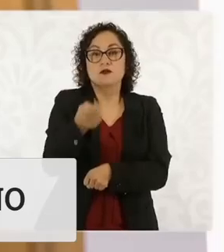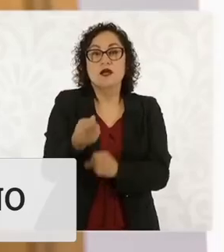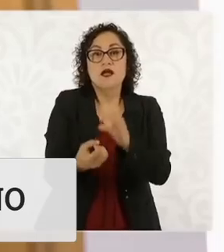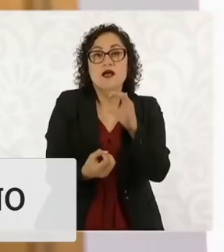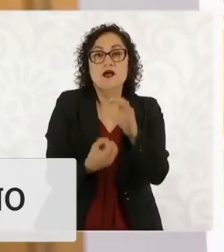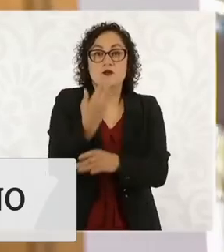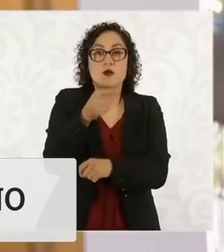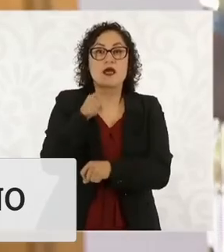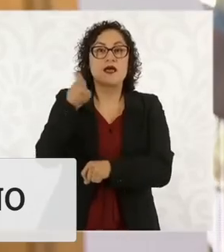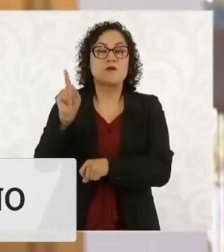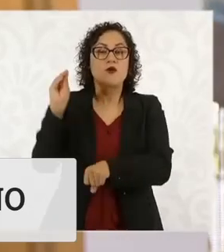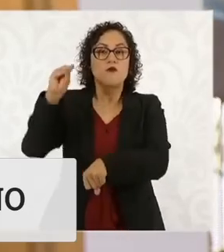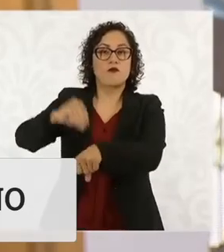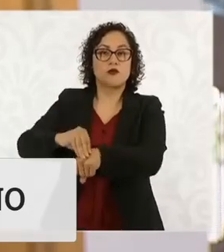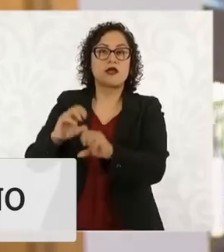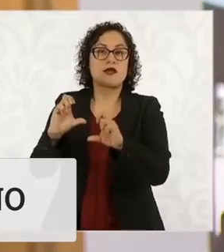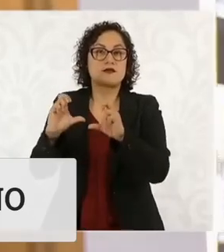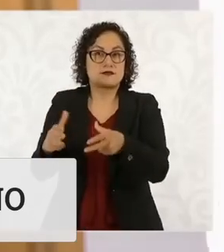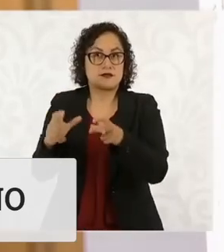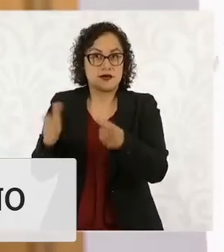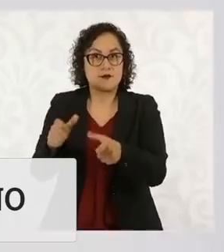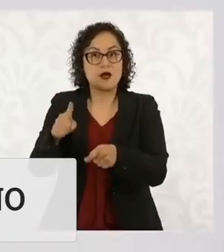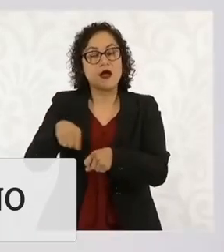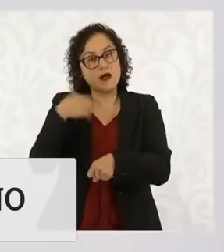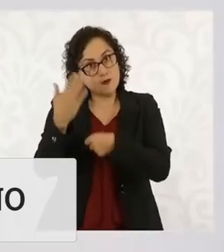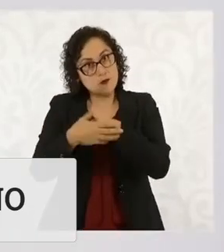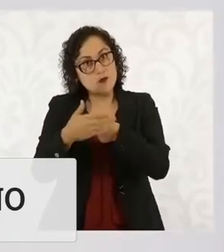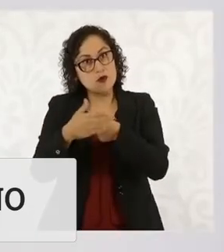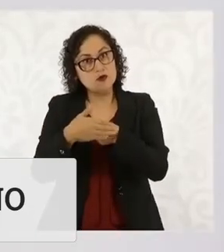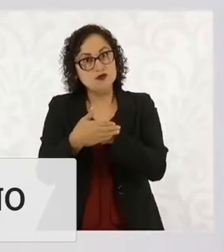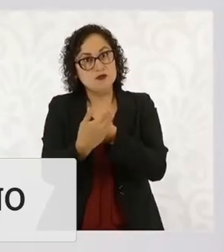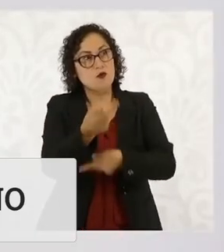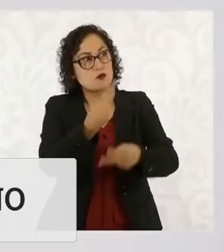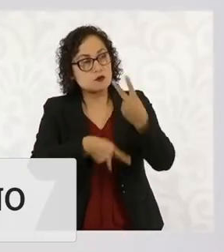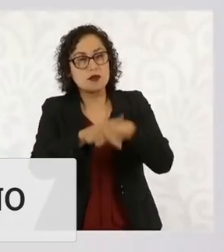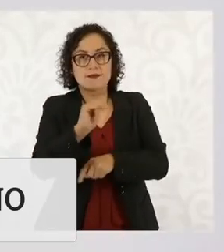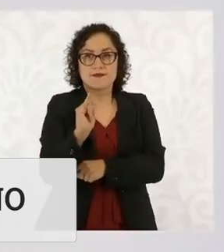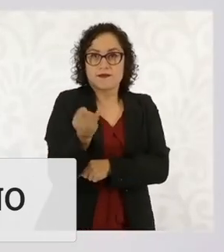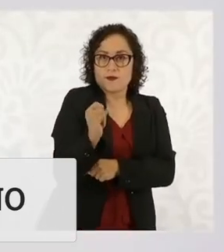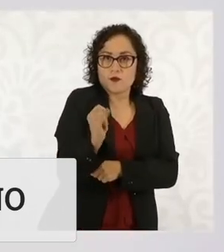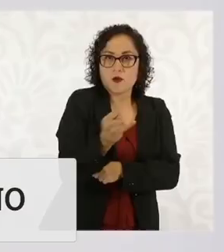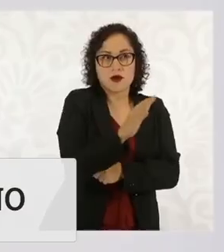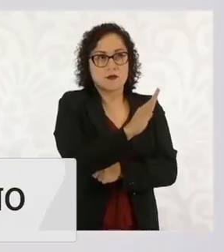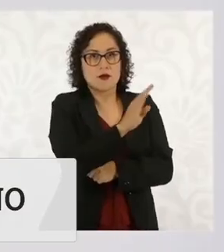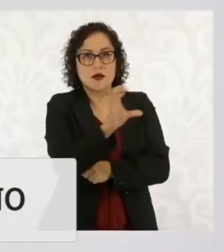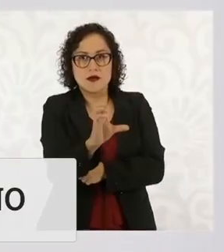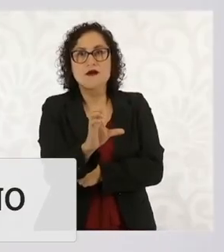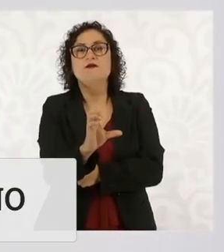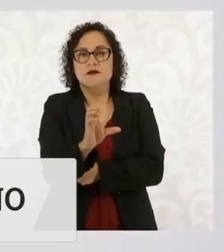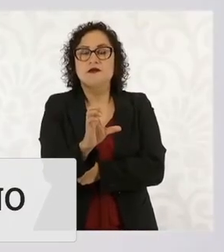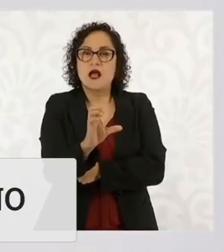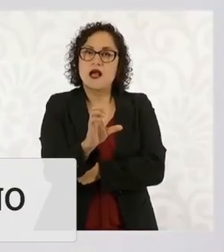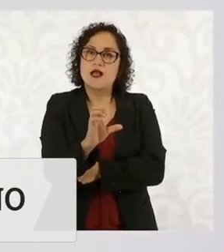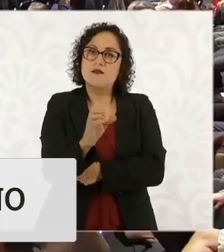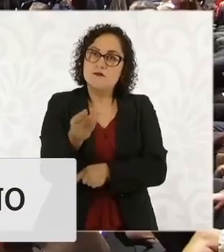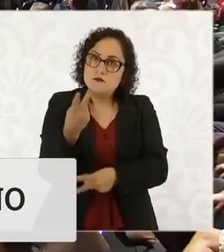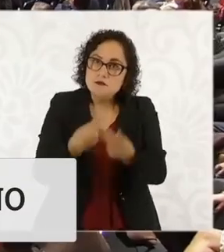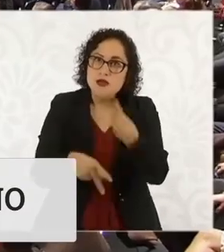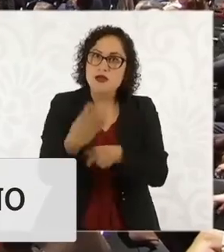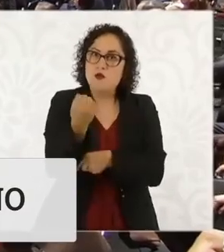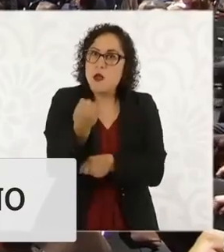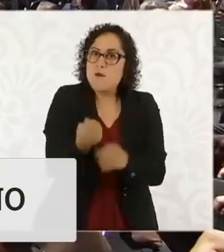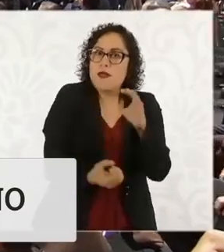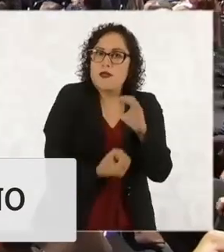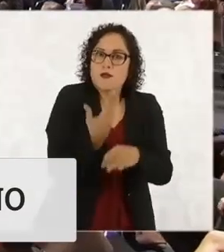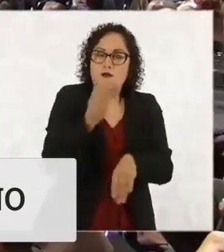en Comitán, Chiapas, y muy pronto en Tijuana, Baja California, y están en construcción los 9 proyectos en